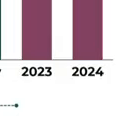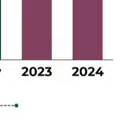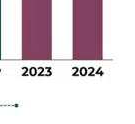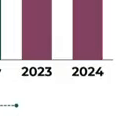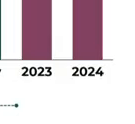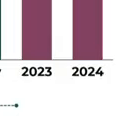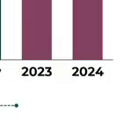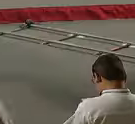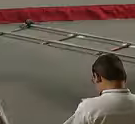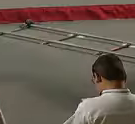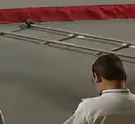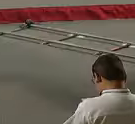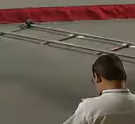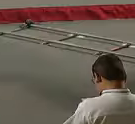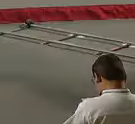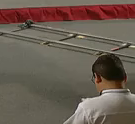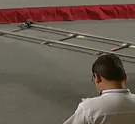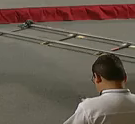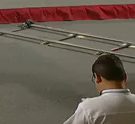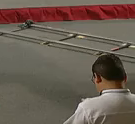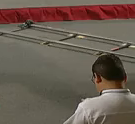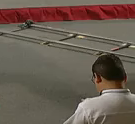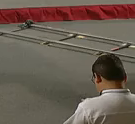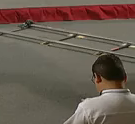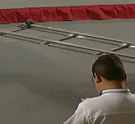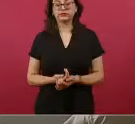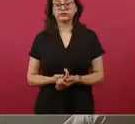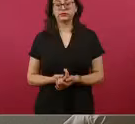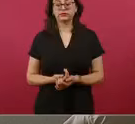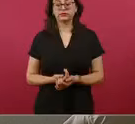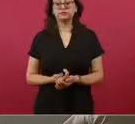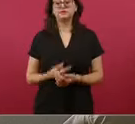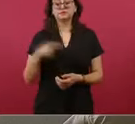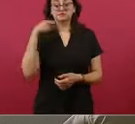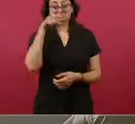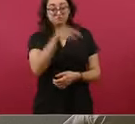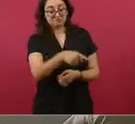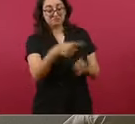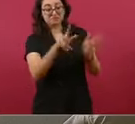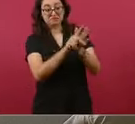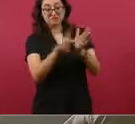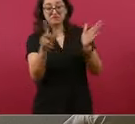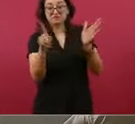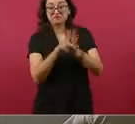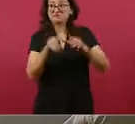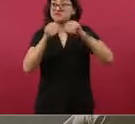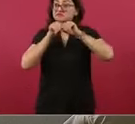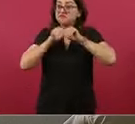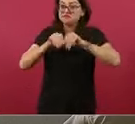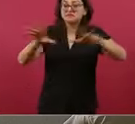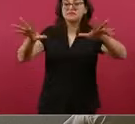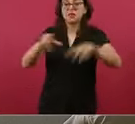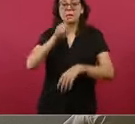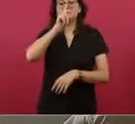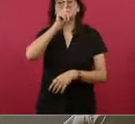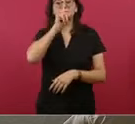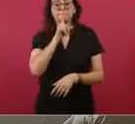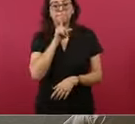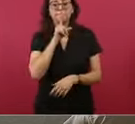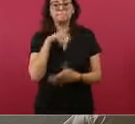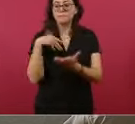miente. Porque ante la afirmación de su entrevistado, no pide dato y no revisa los informes de